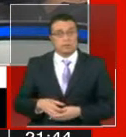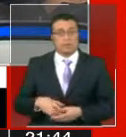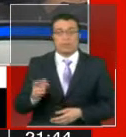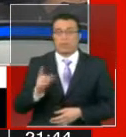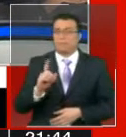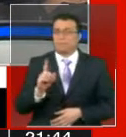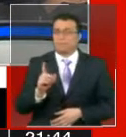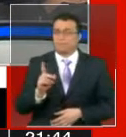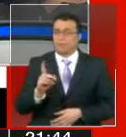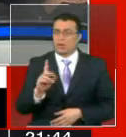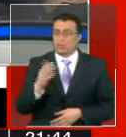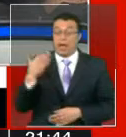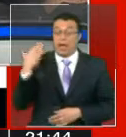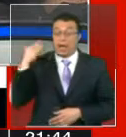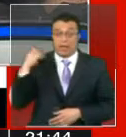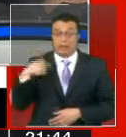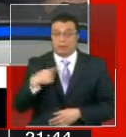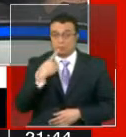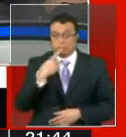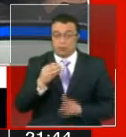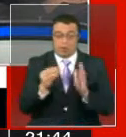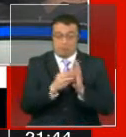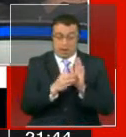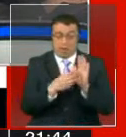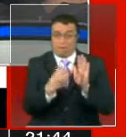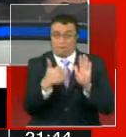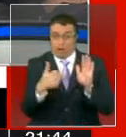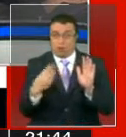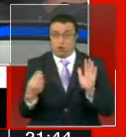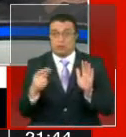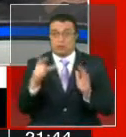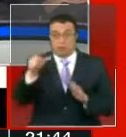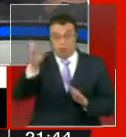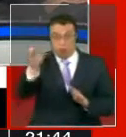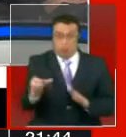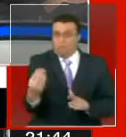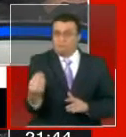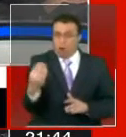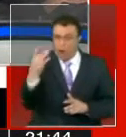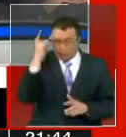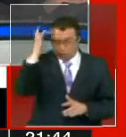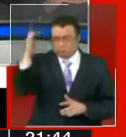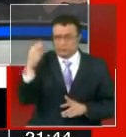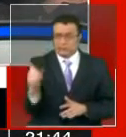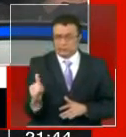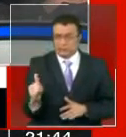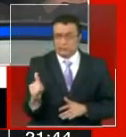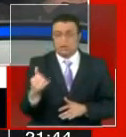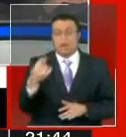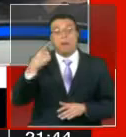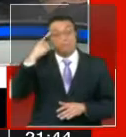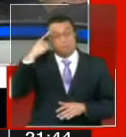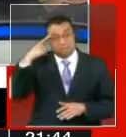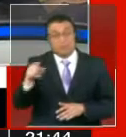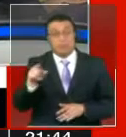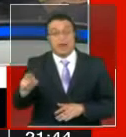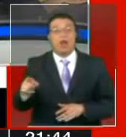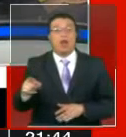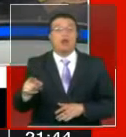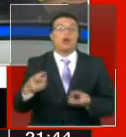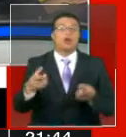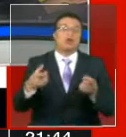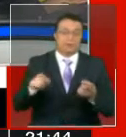No, por lo menos las anteriores no marcaba muy bien, pero a ver, la de Siles es una gran candidata, pero esto